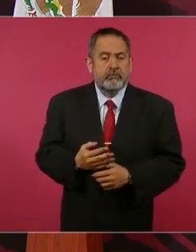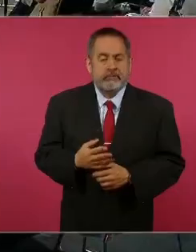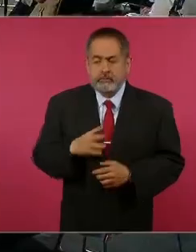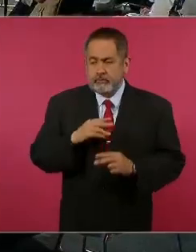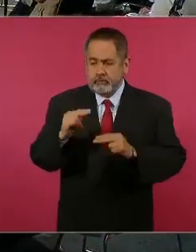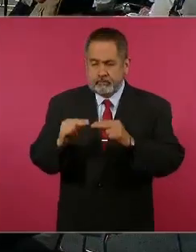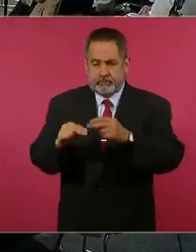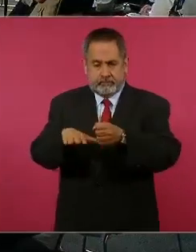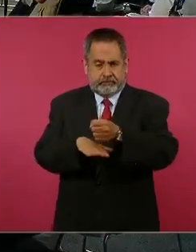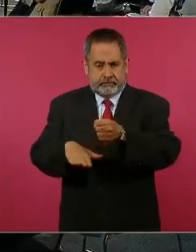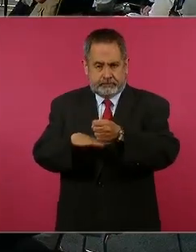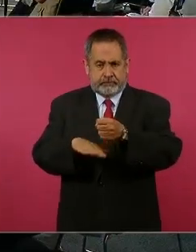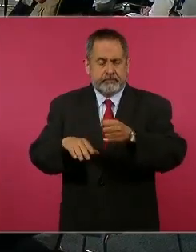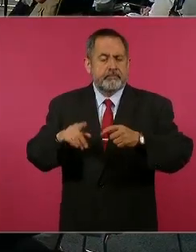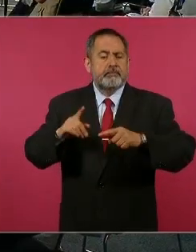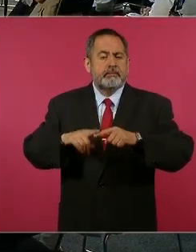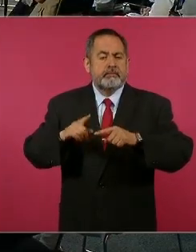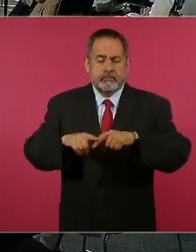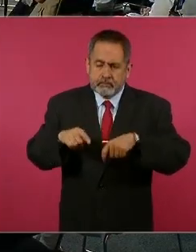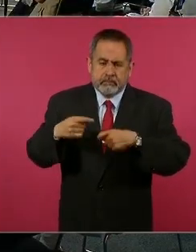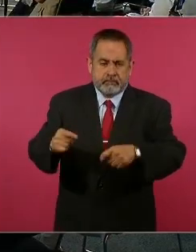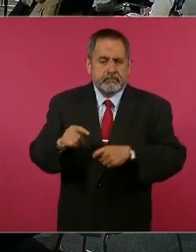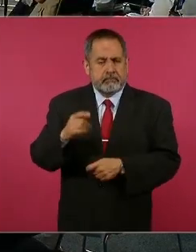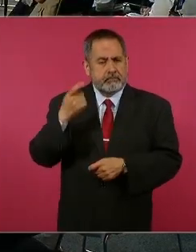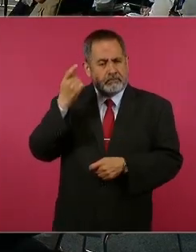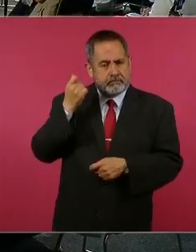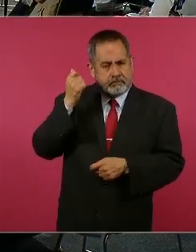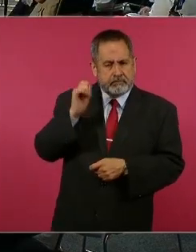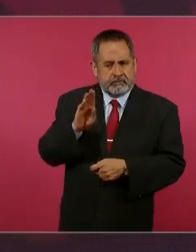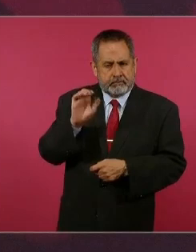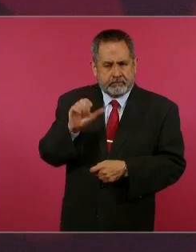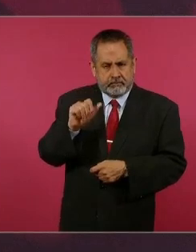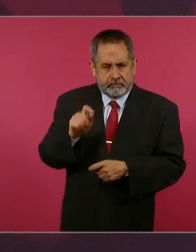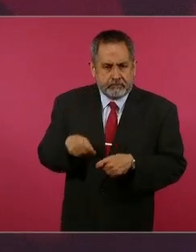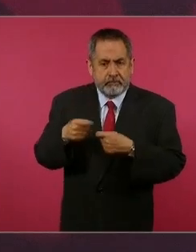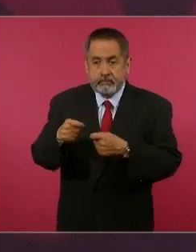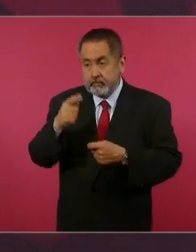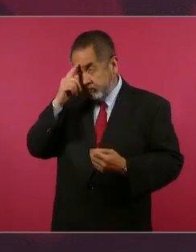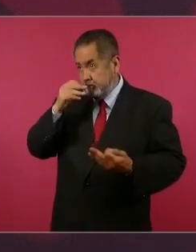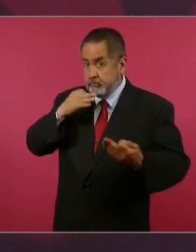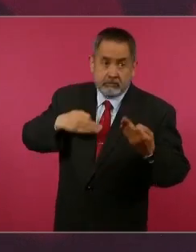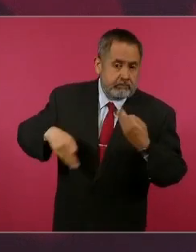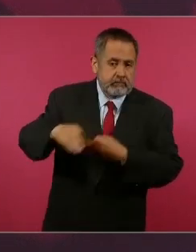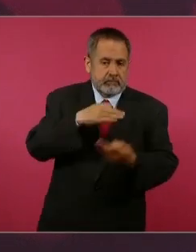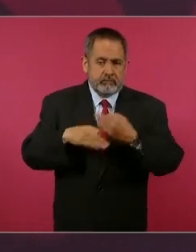el nivel básico recibe beca, pero no es universal.